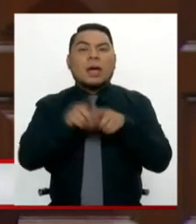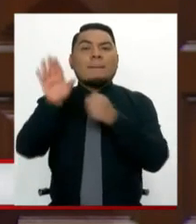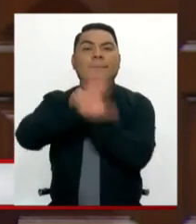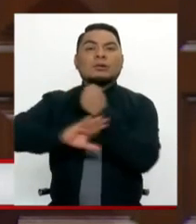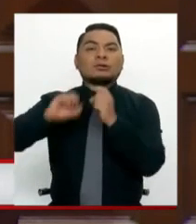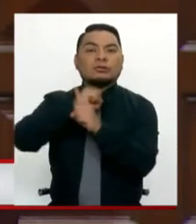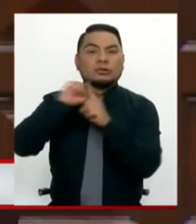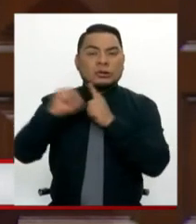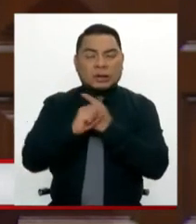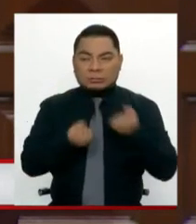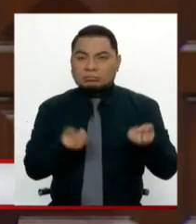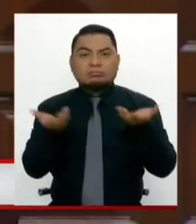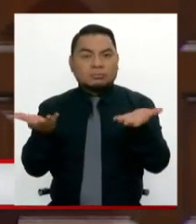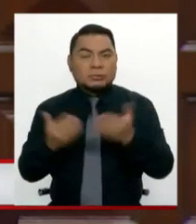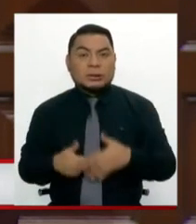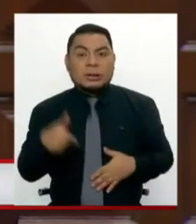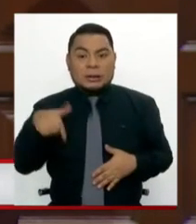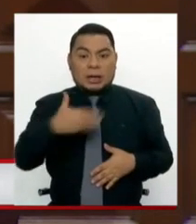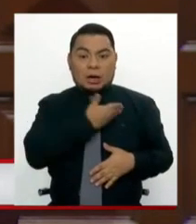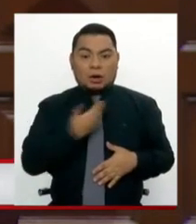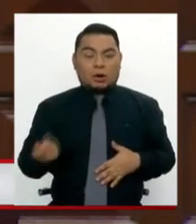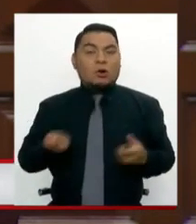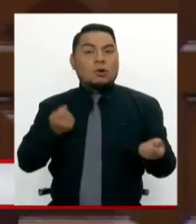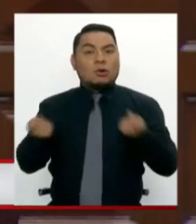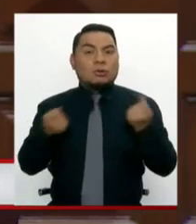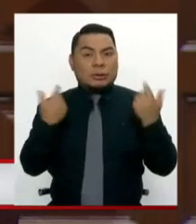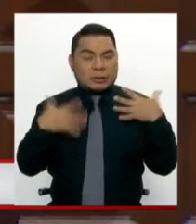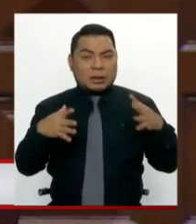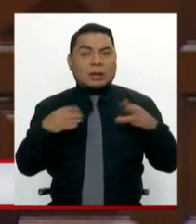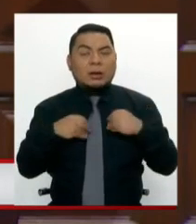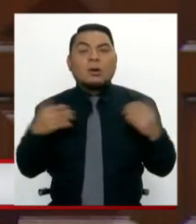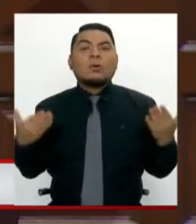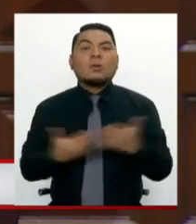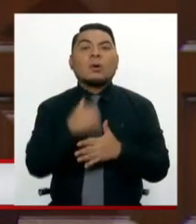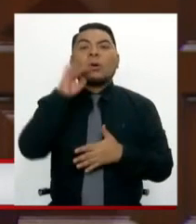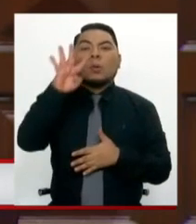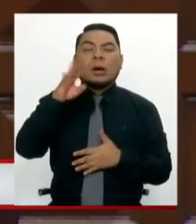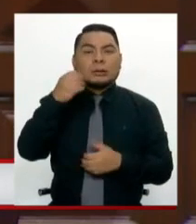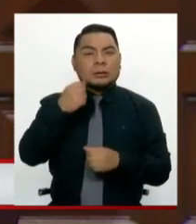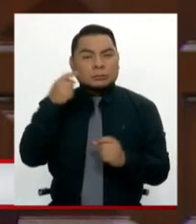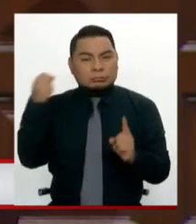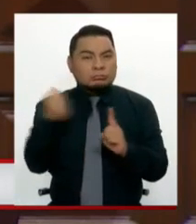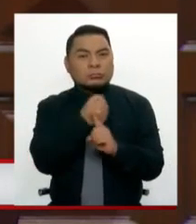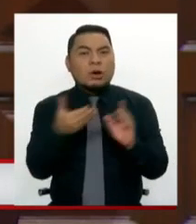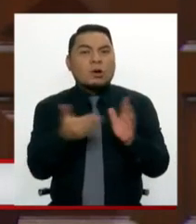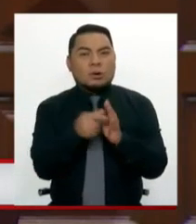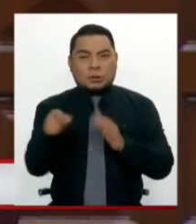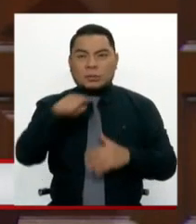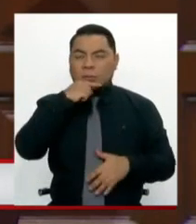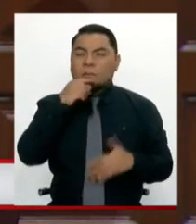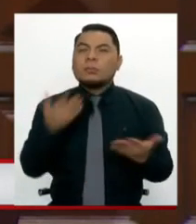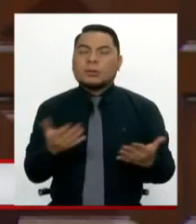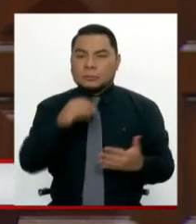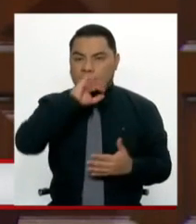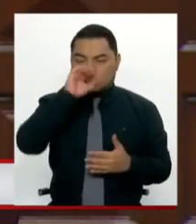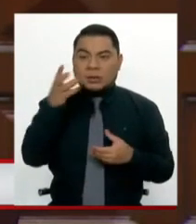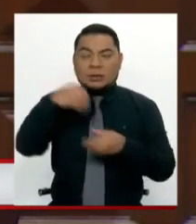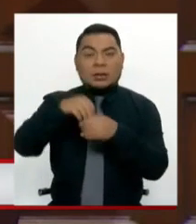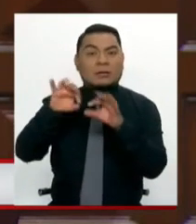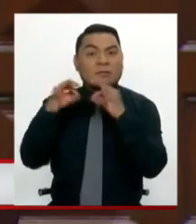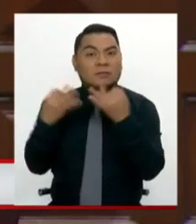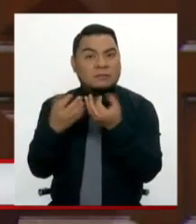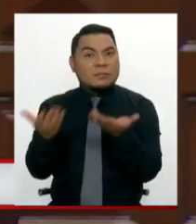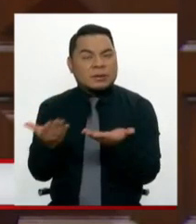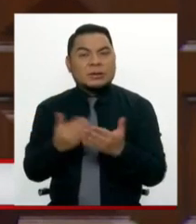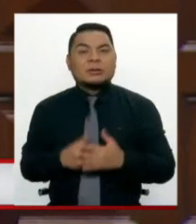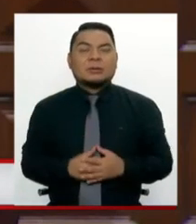protección social. Este gobierno ha reconocido 4 nuevas modalidades de violencia contra las mujeres e integrantes del grupo